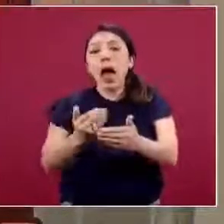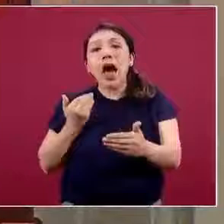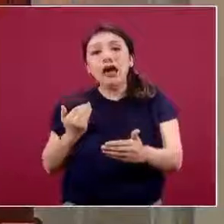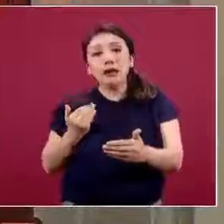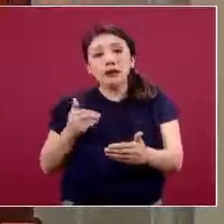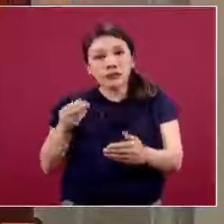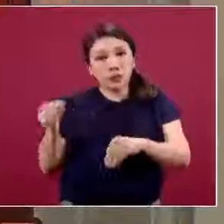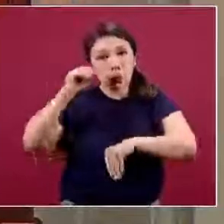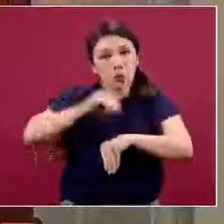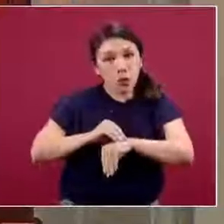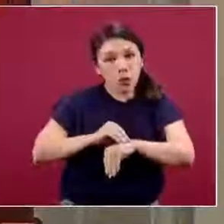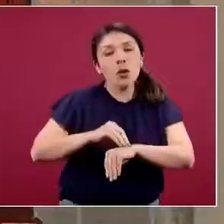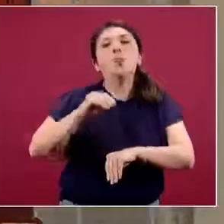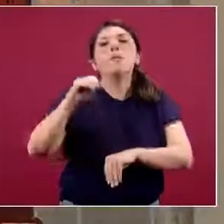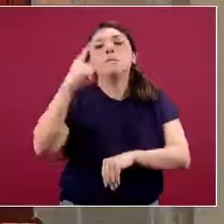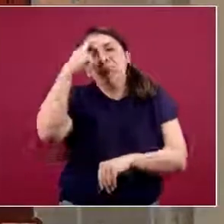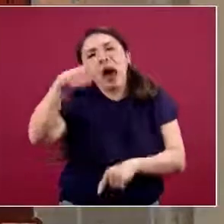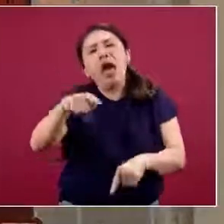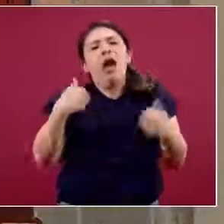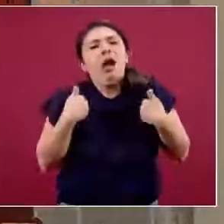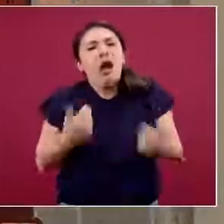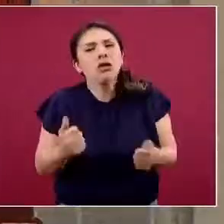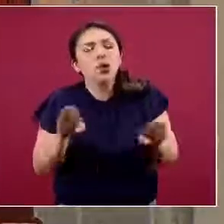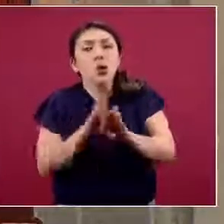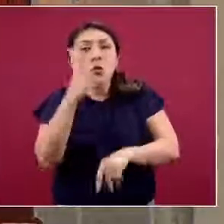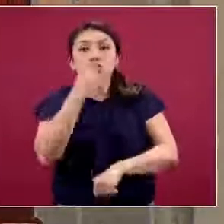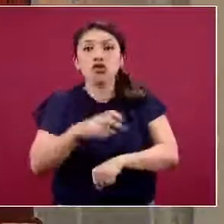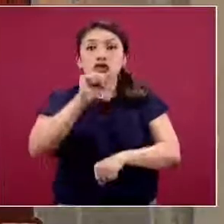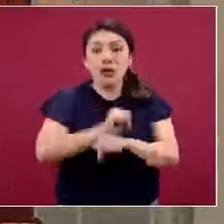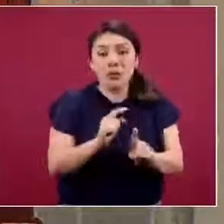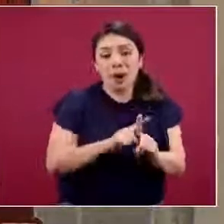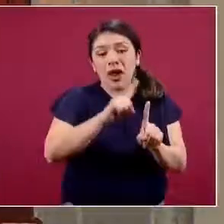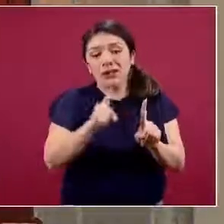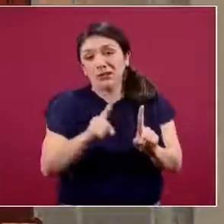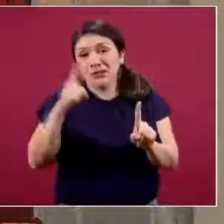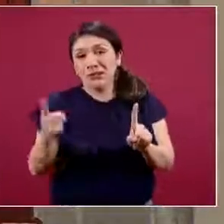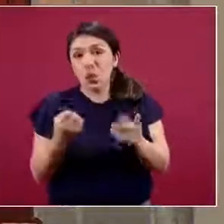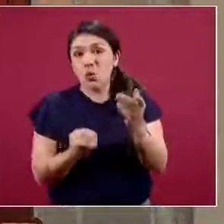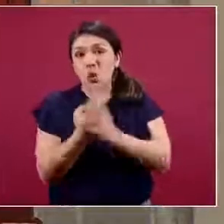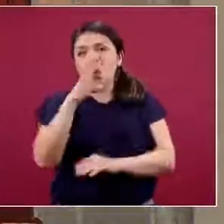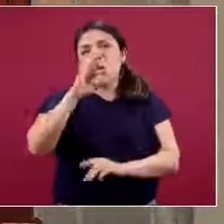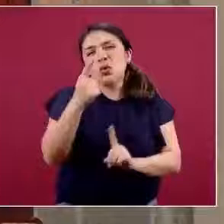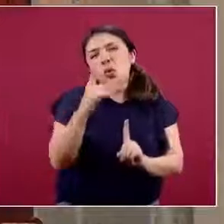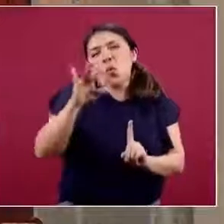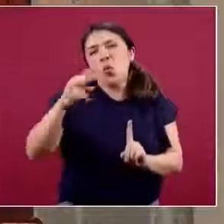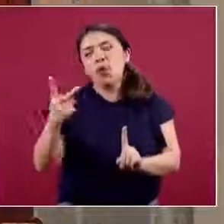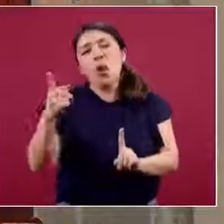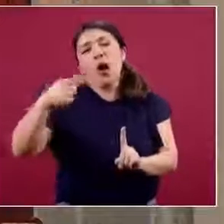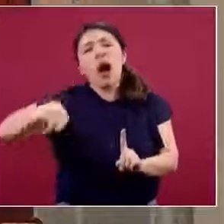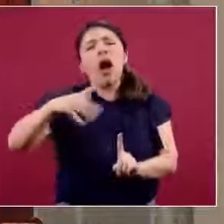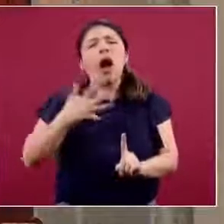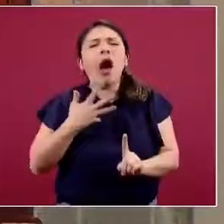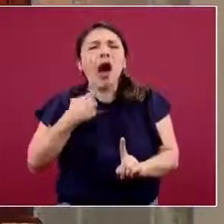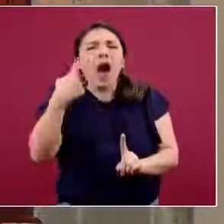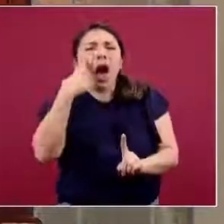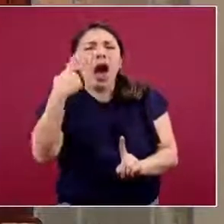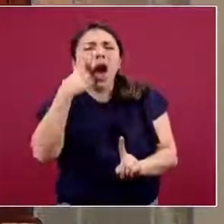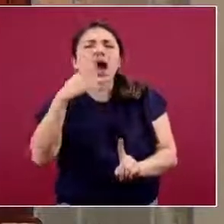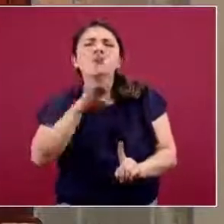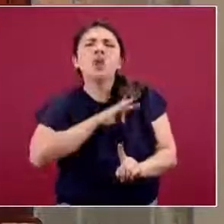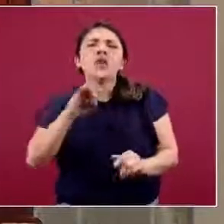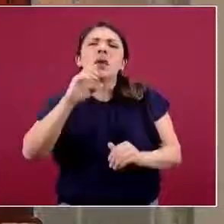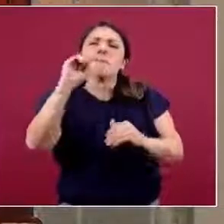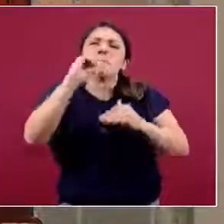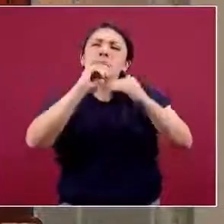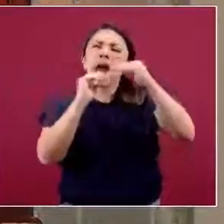semanas atrás en el entendido que las 2 semanas más recientes todas tienden siempre a una